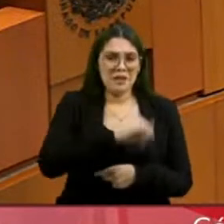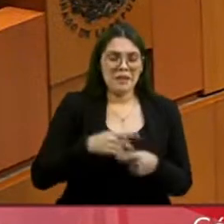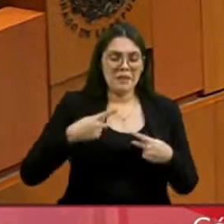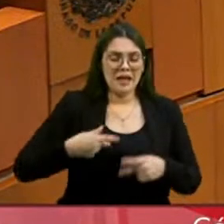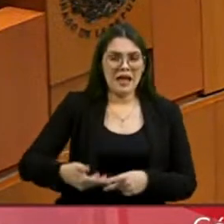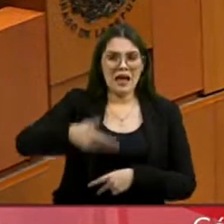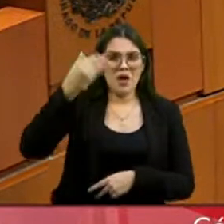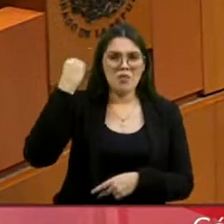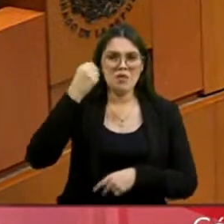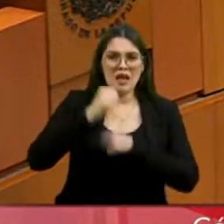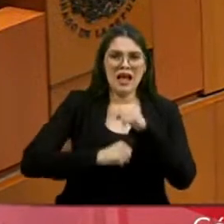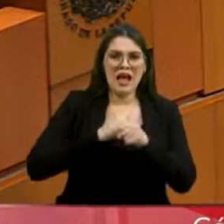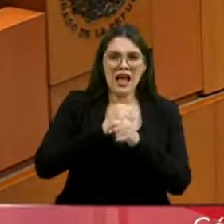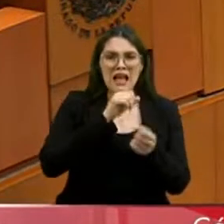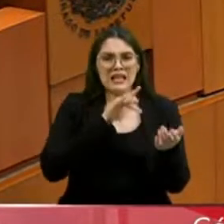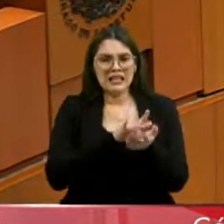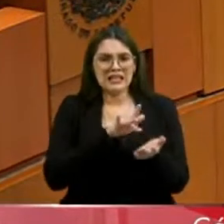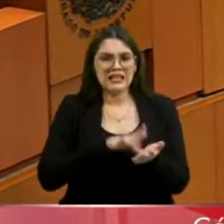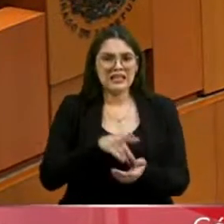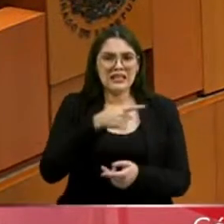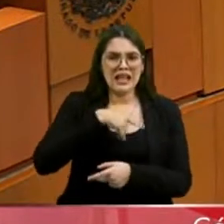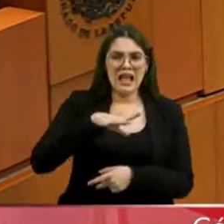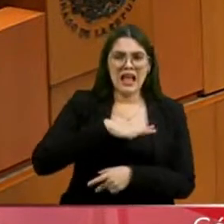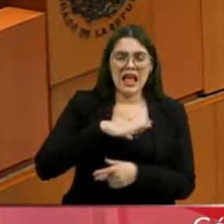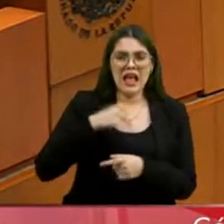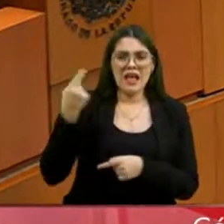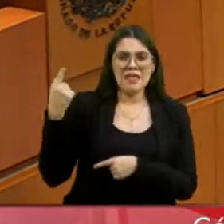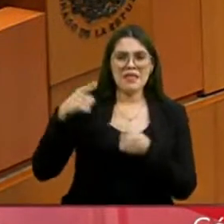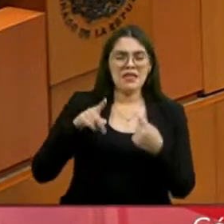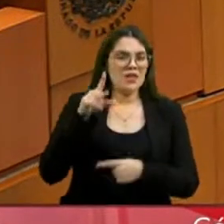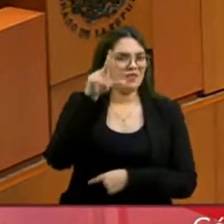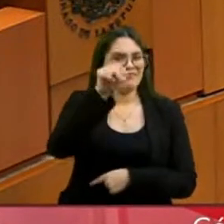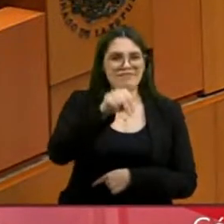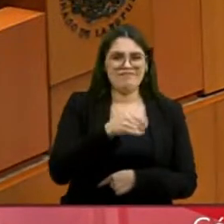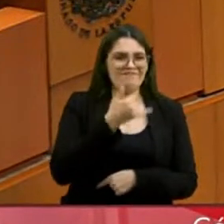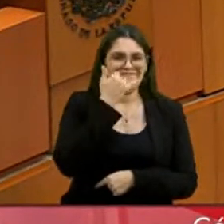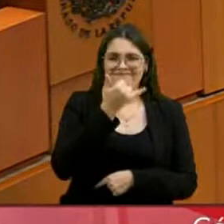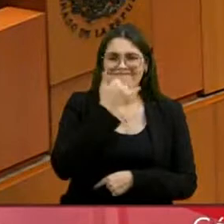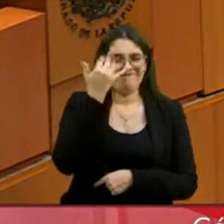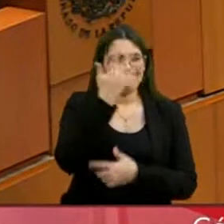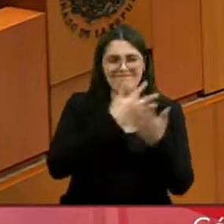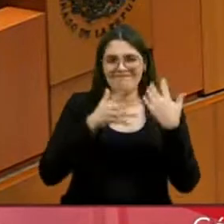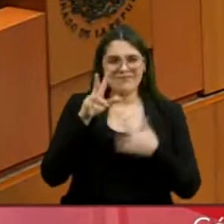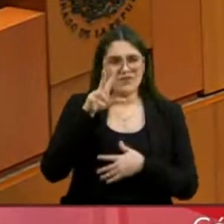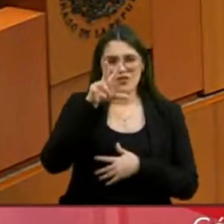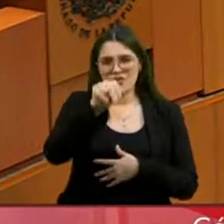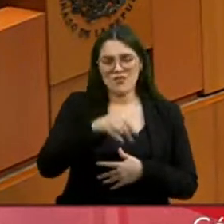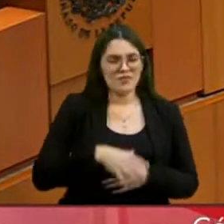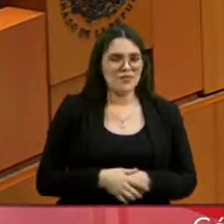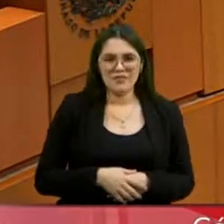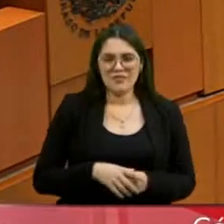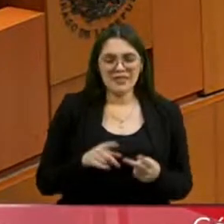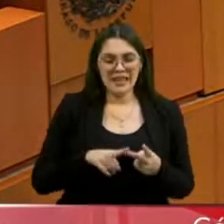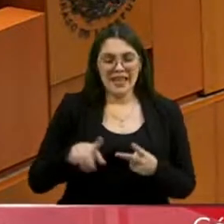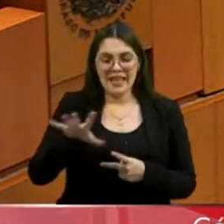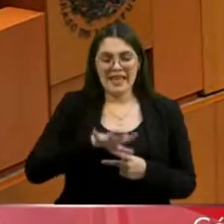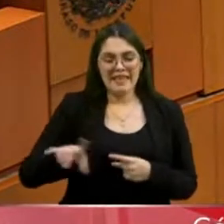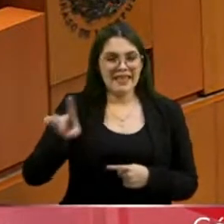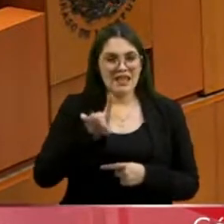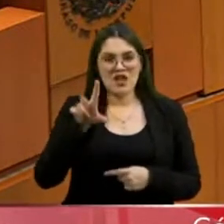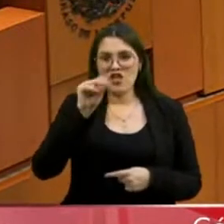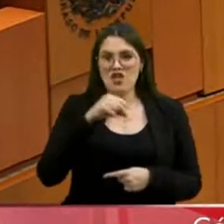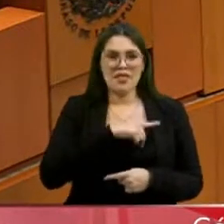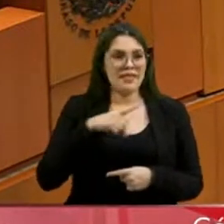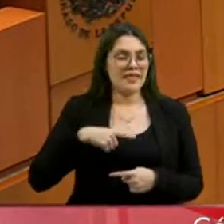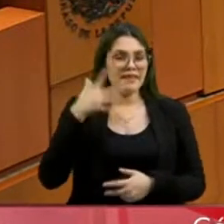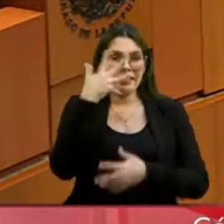una dictadura. No, señoras y señores de los medios, no, señoras y señores de la derecha, se